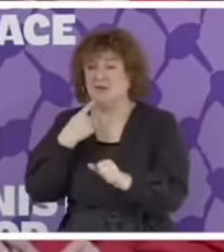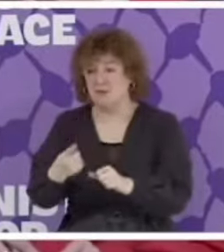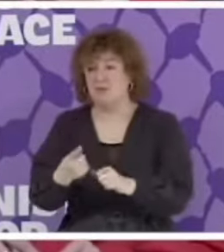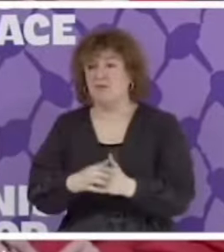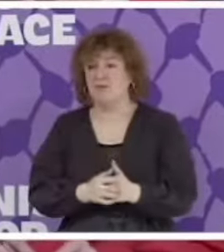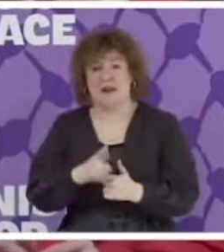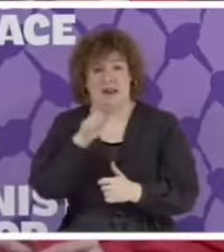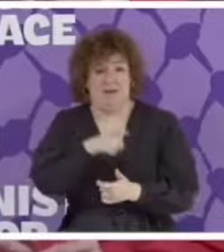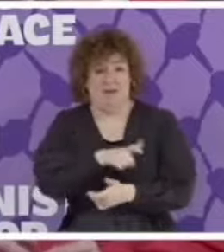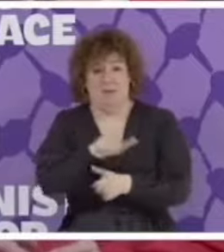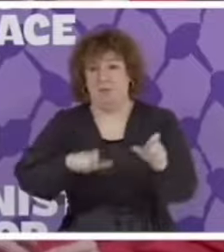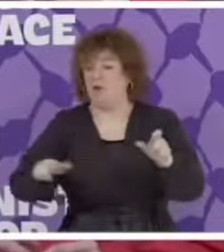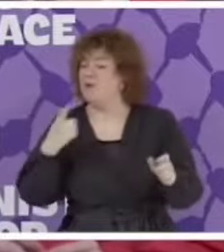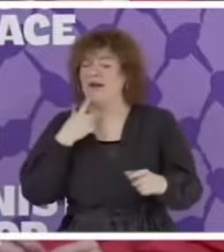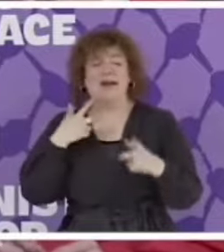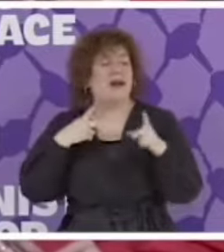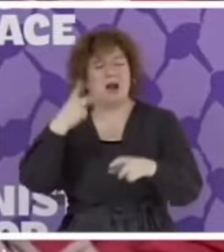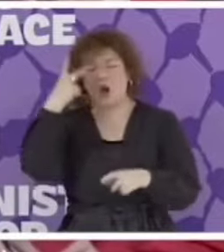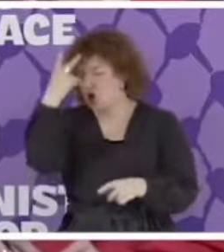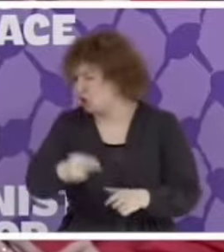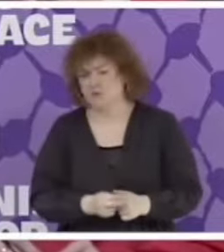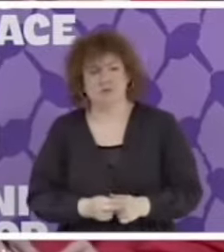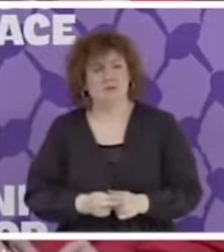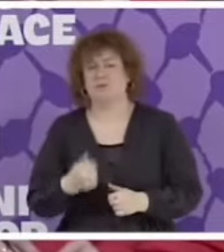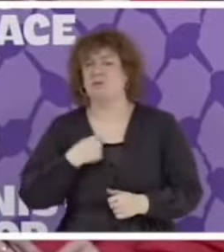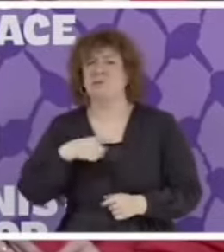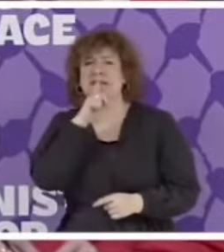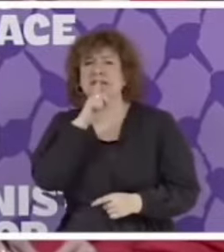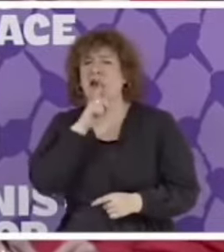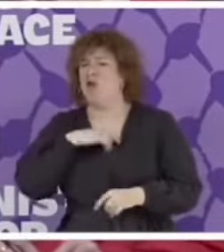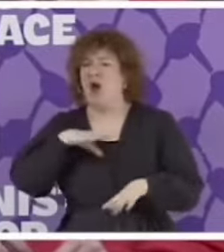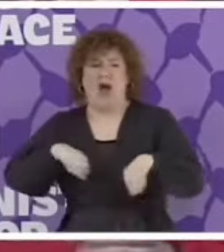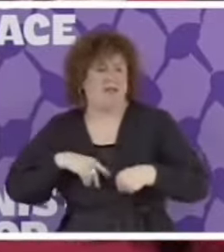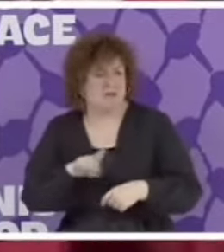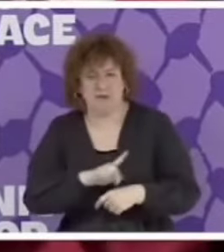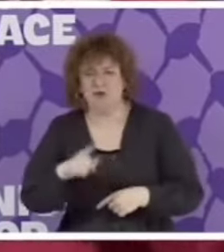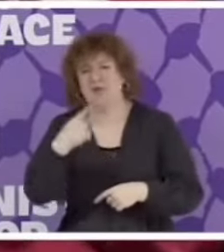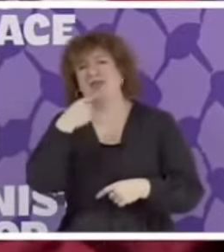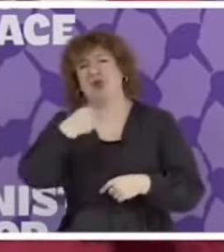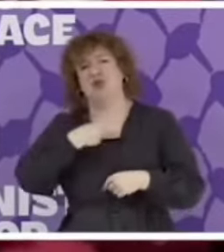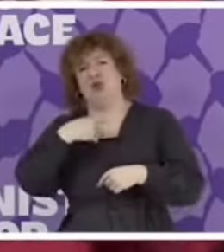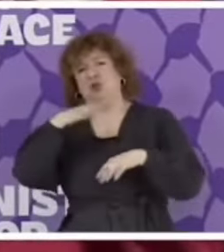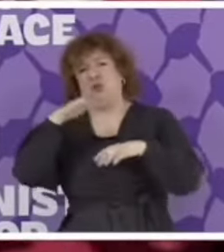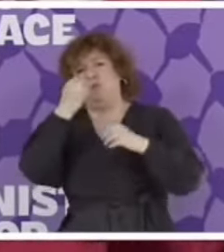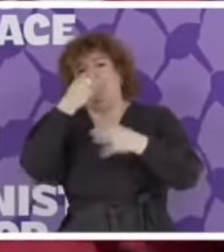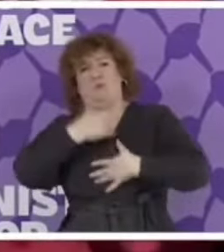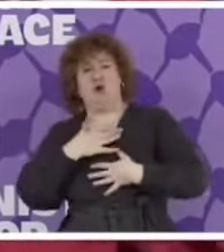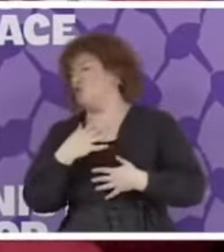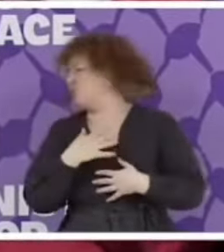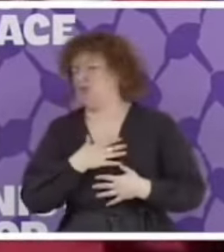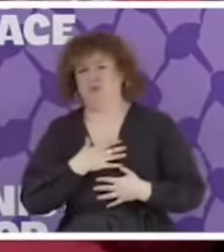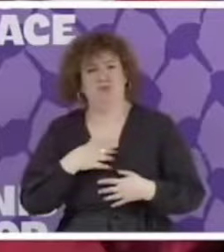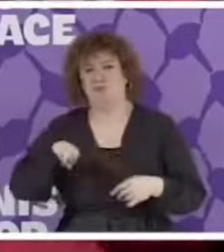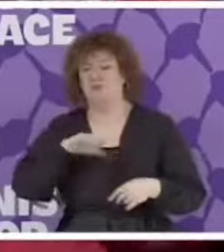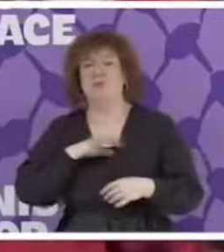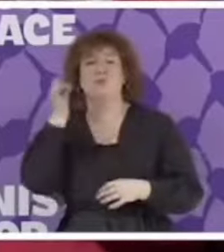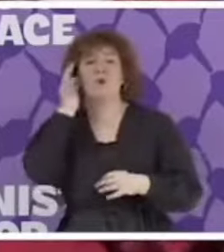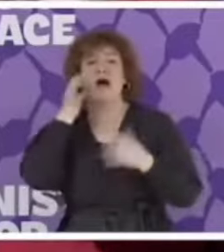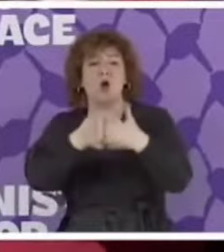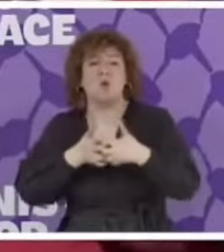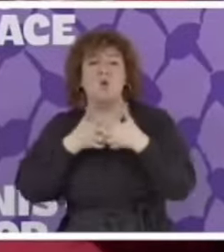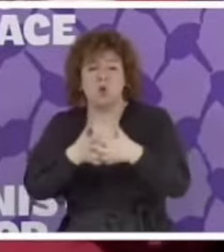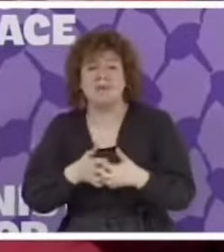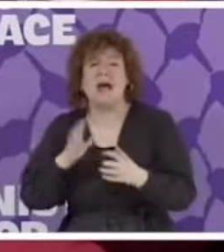nuestro pueblo, no a la guerra, no con nuestro silencio, no en nuestro nombre. ¡Que viva la lucha de las mujeres y que